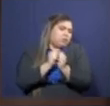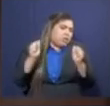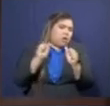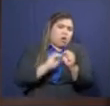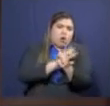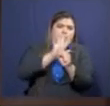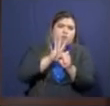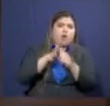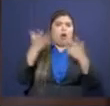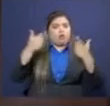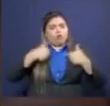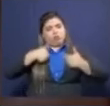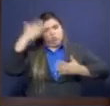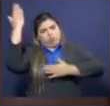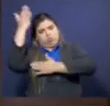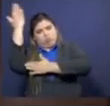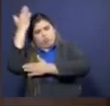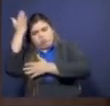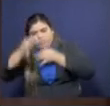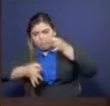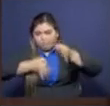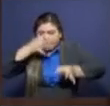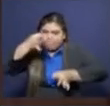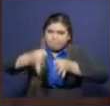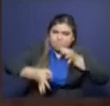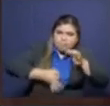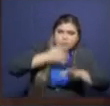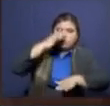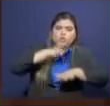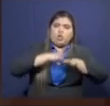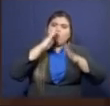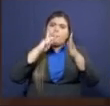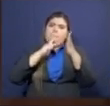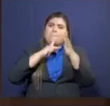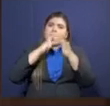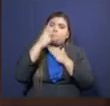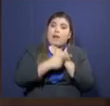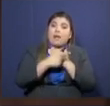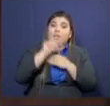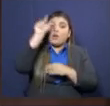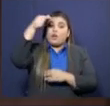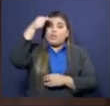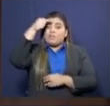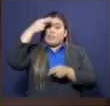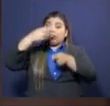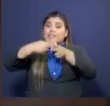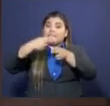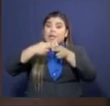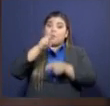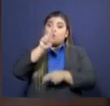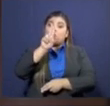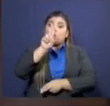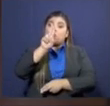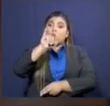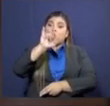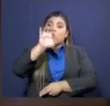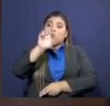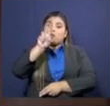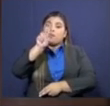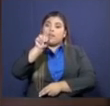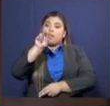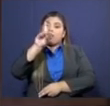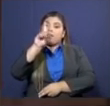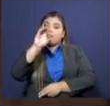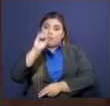en detalle nuestros avances del plan Uniendo Fuerzas, ya que en efecto